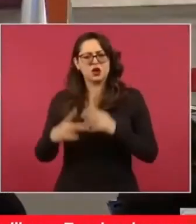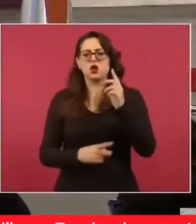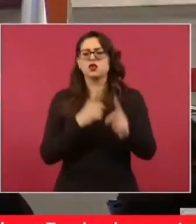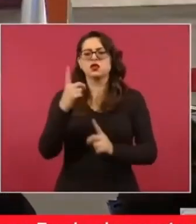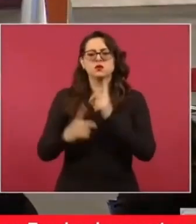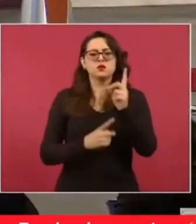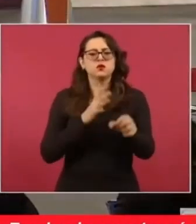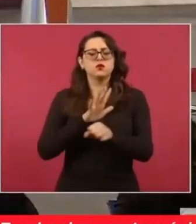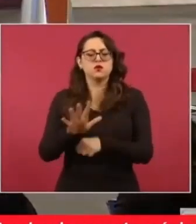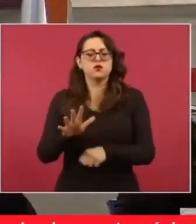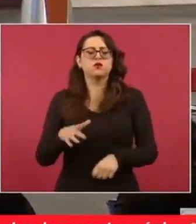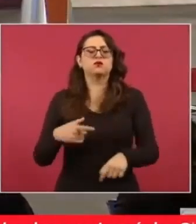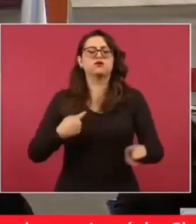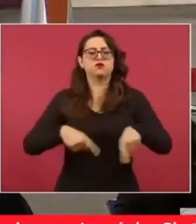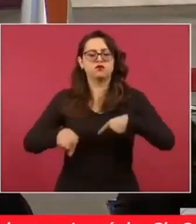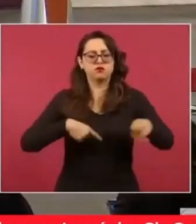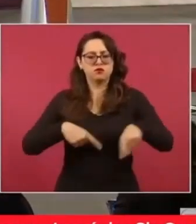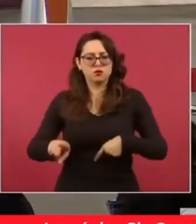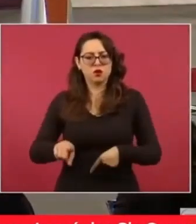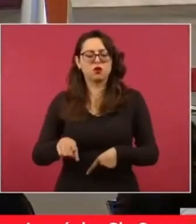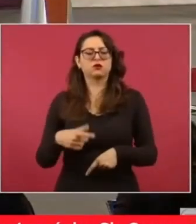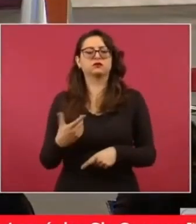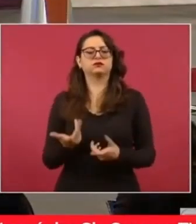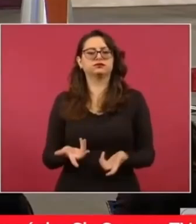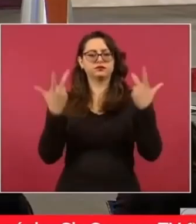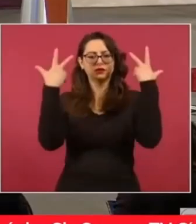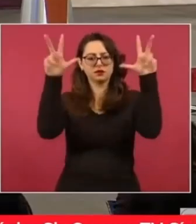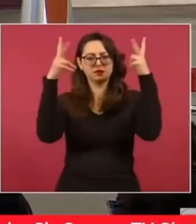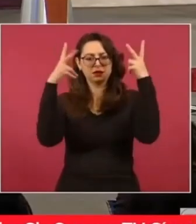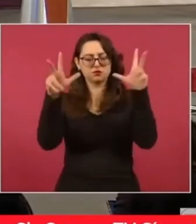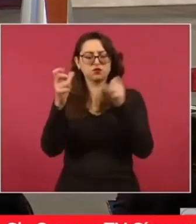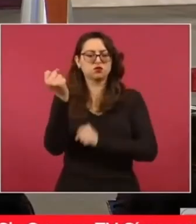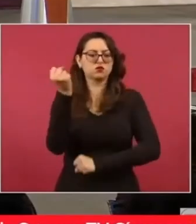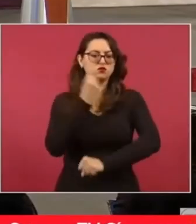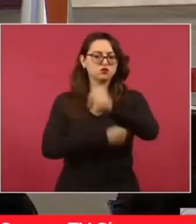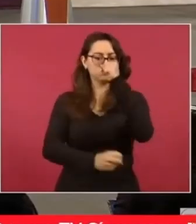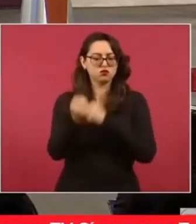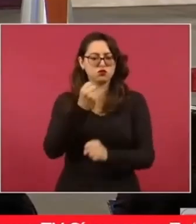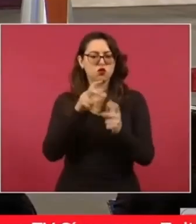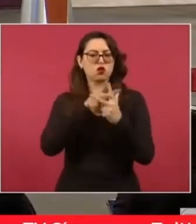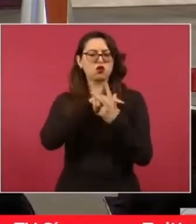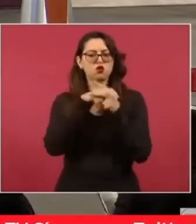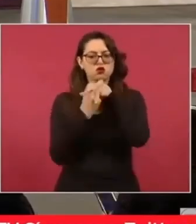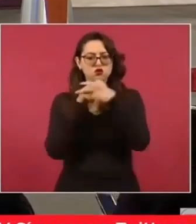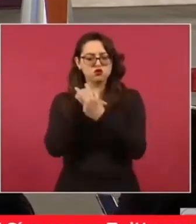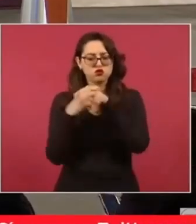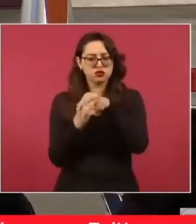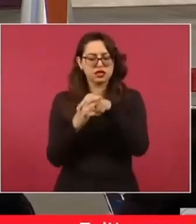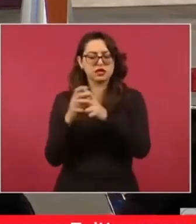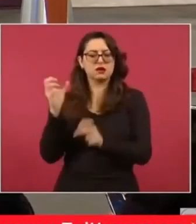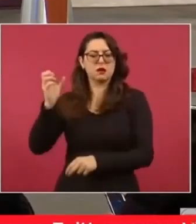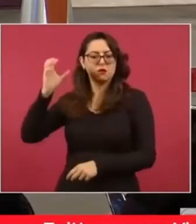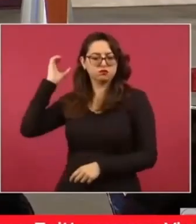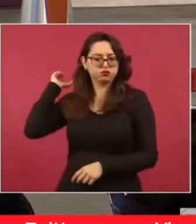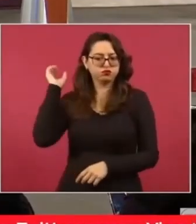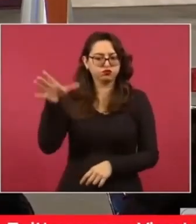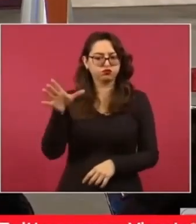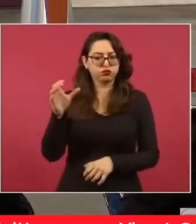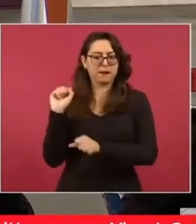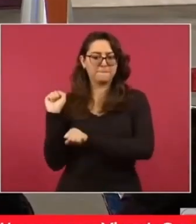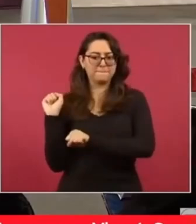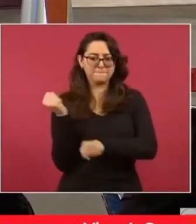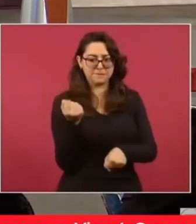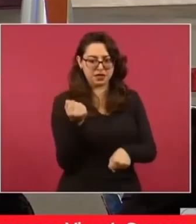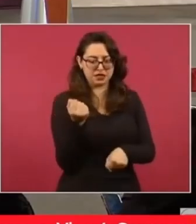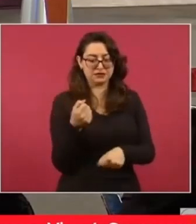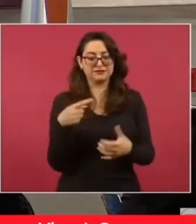fútbol, béisbol, box, básquetbol, lucha libre y el fútbol americano. Esos, digamos, los 6 deportes